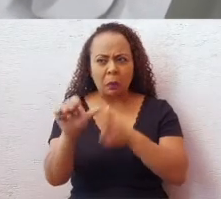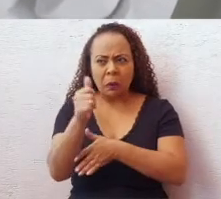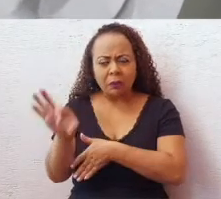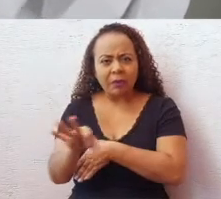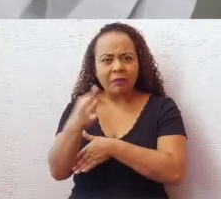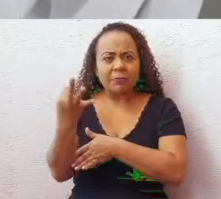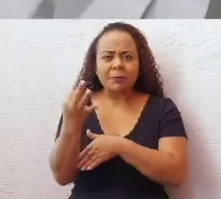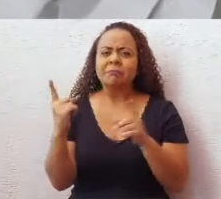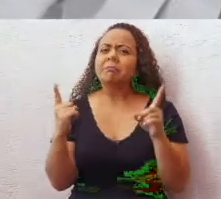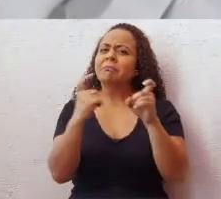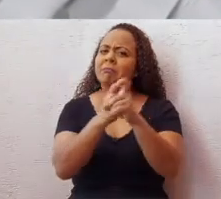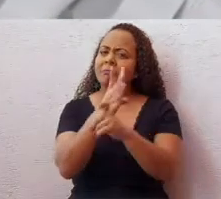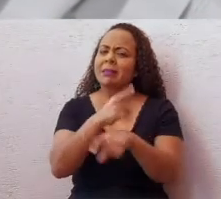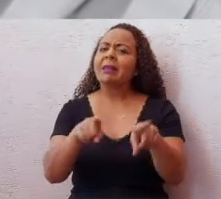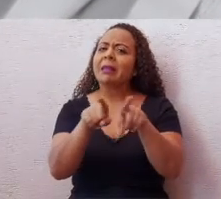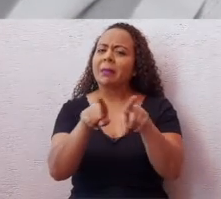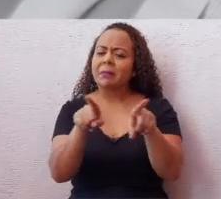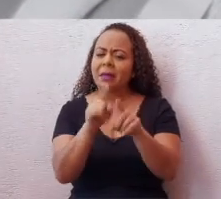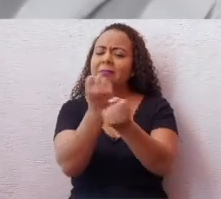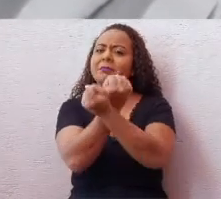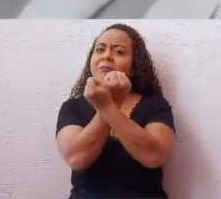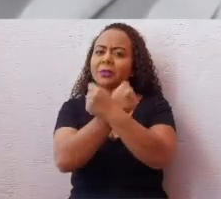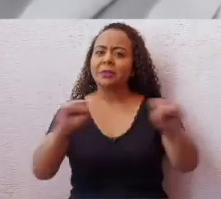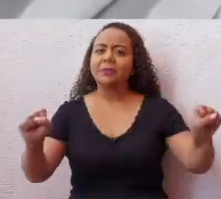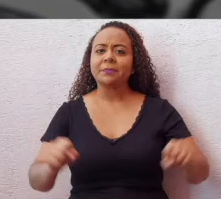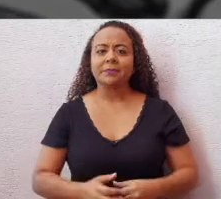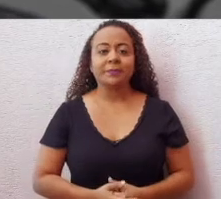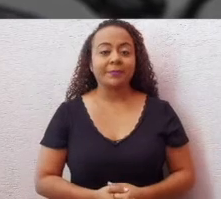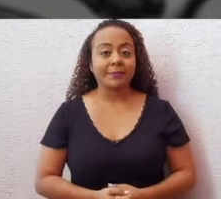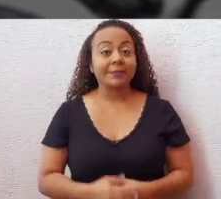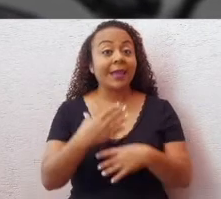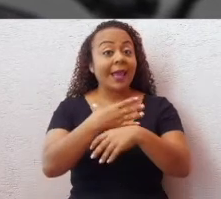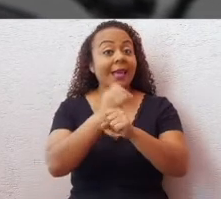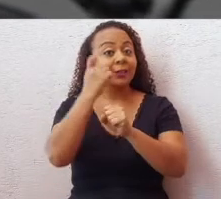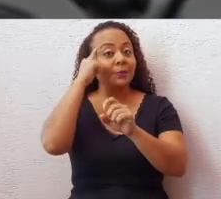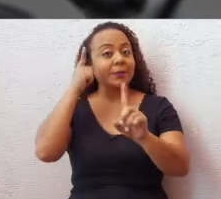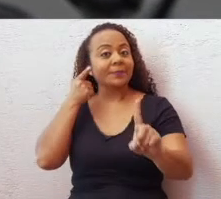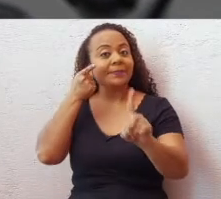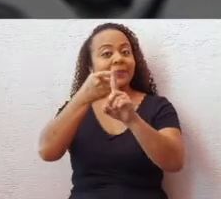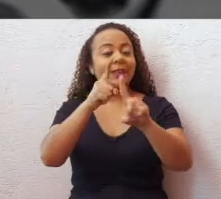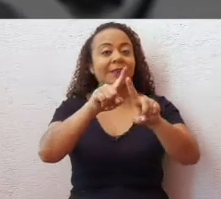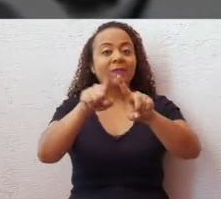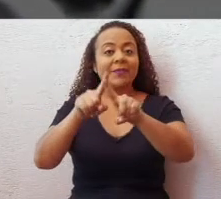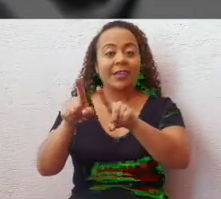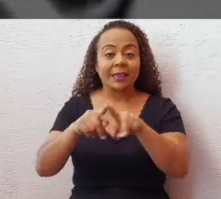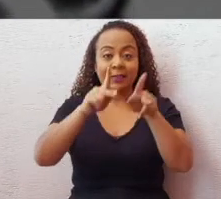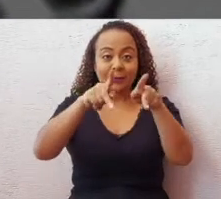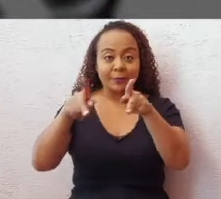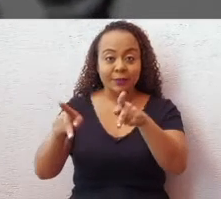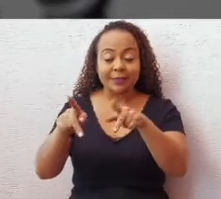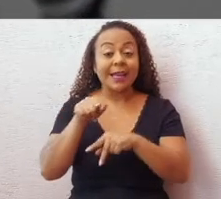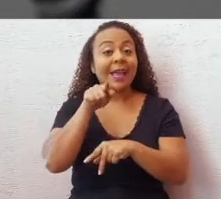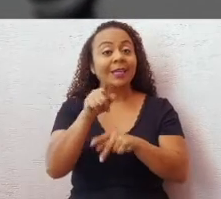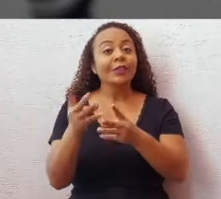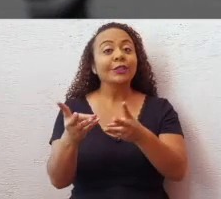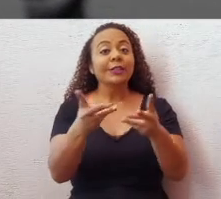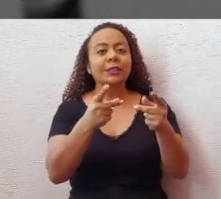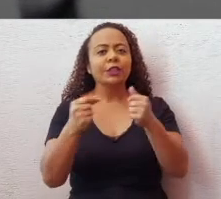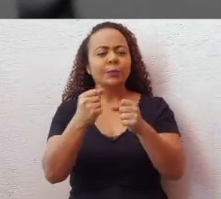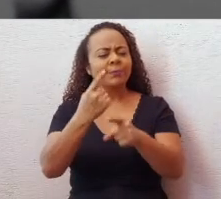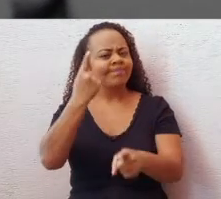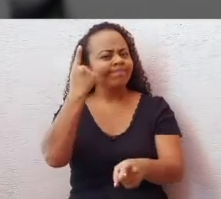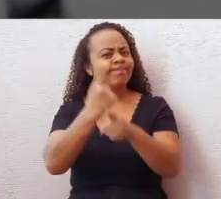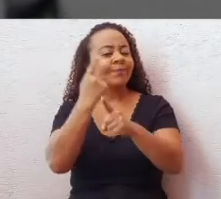podría ser complicado o incluso imposible diseñados para llegar a diferentes poblaciones Estos insumos son